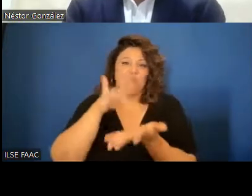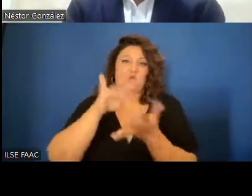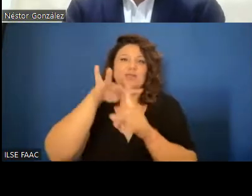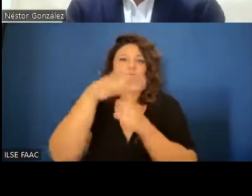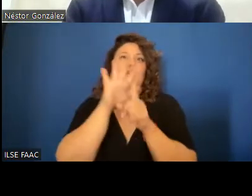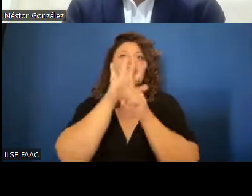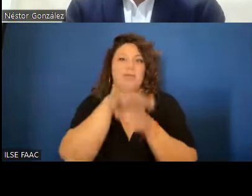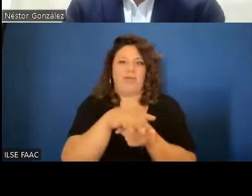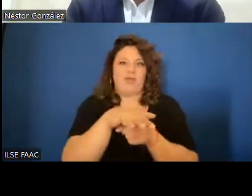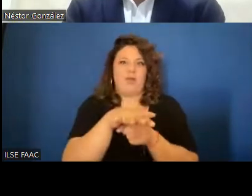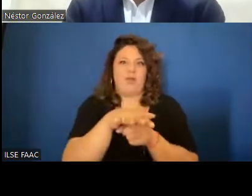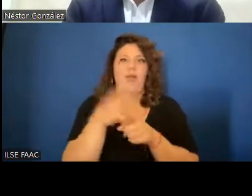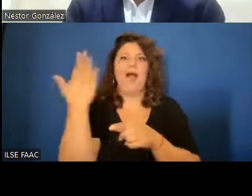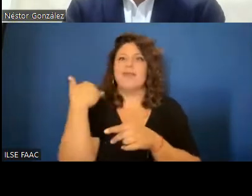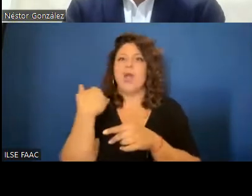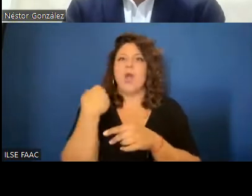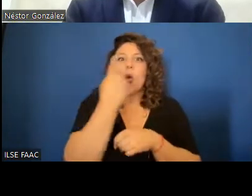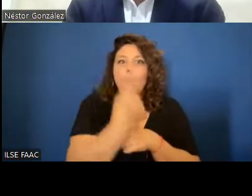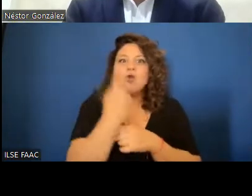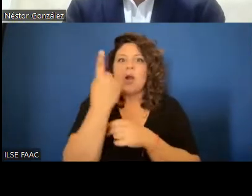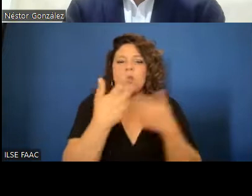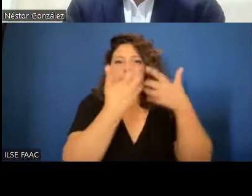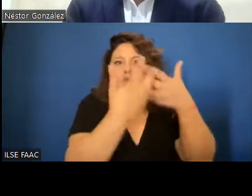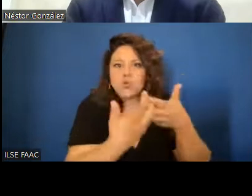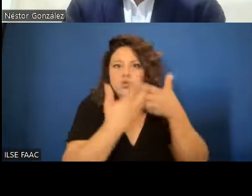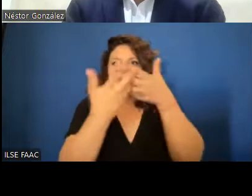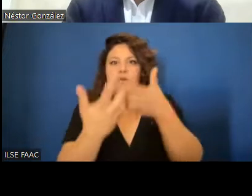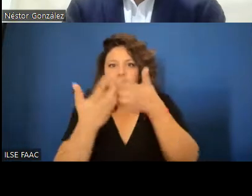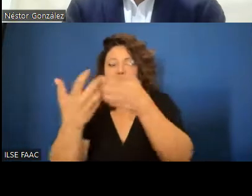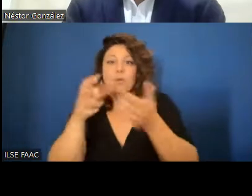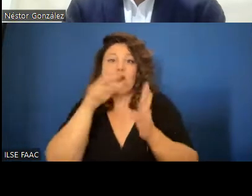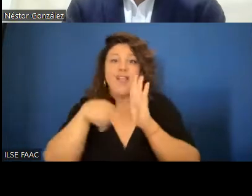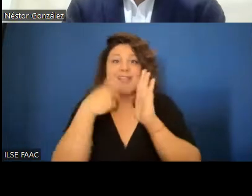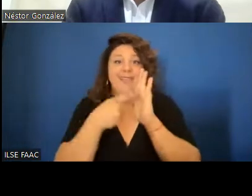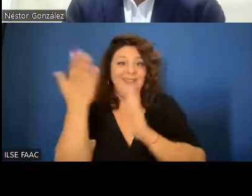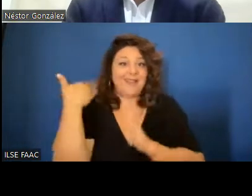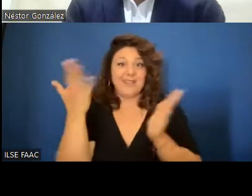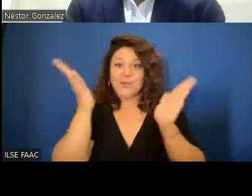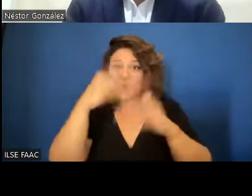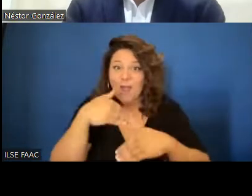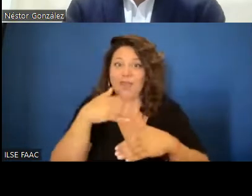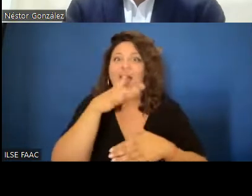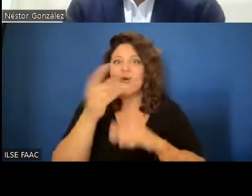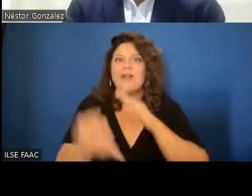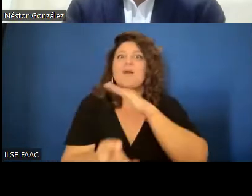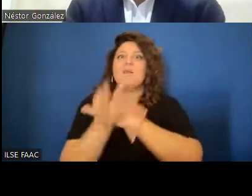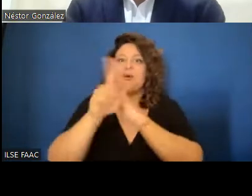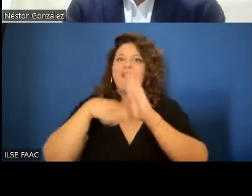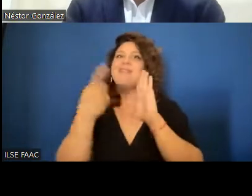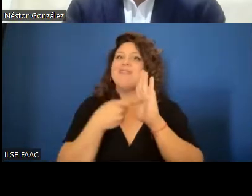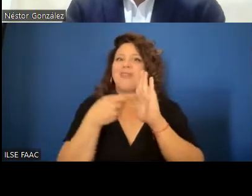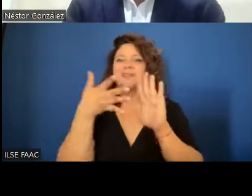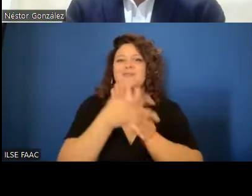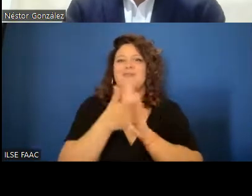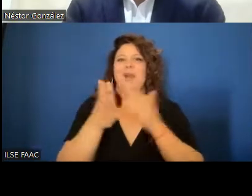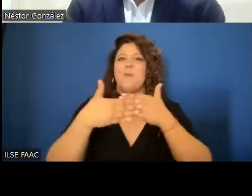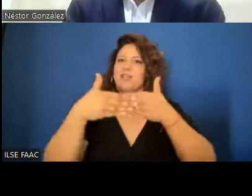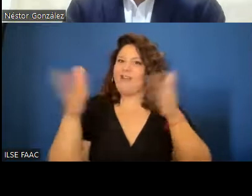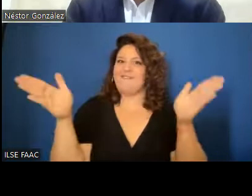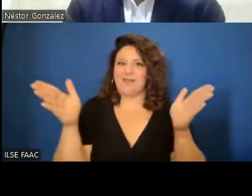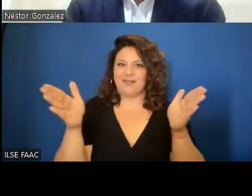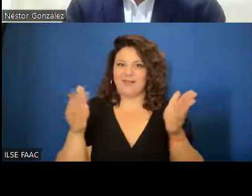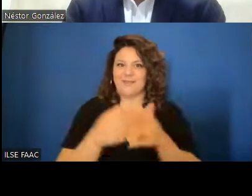a la publicación de esta ley que tuvo lugar el 14 de julio. Si quieres, Néstor, empezamos contigo. ¿Cuál es tu